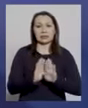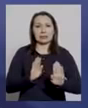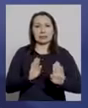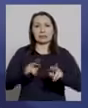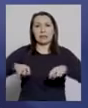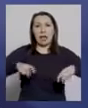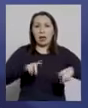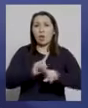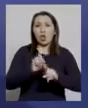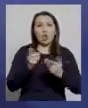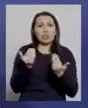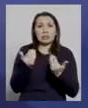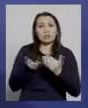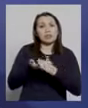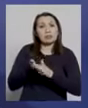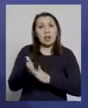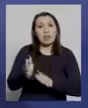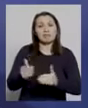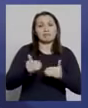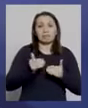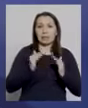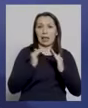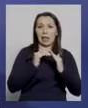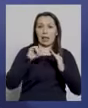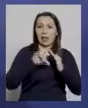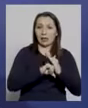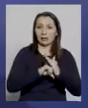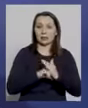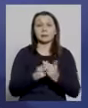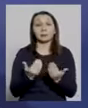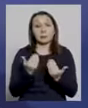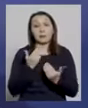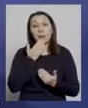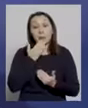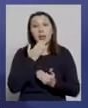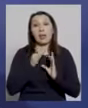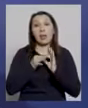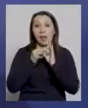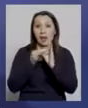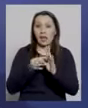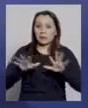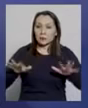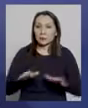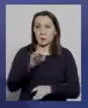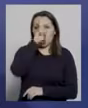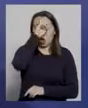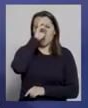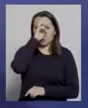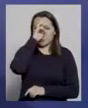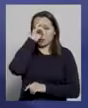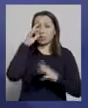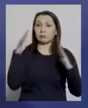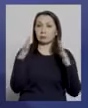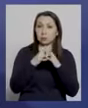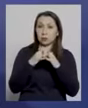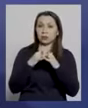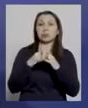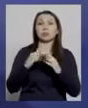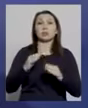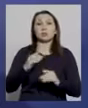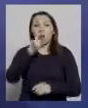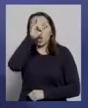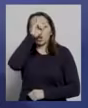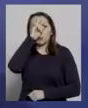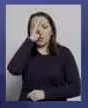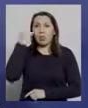circular si no es necesario. Agradecemos también el esfuerzo que ha hecho los hospitales de las Fuerzas Armadas, los